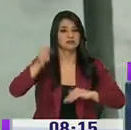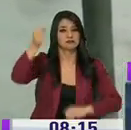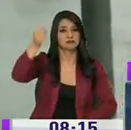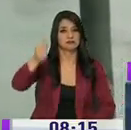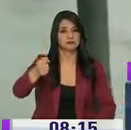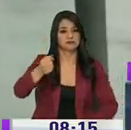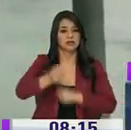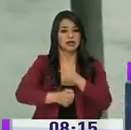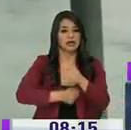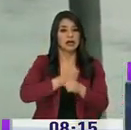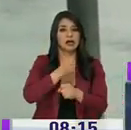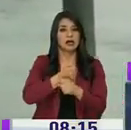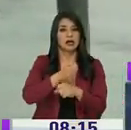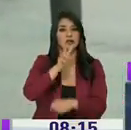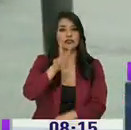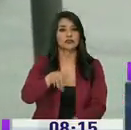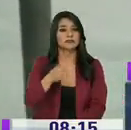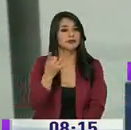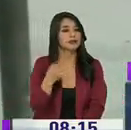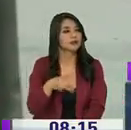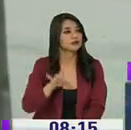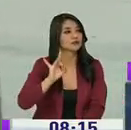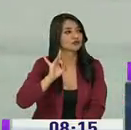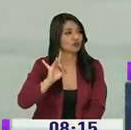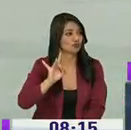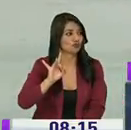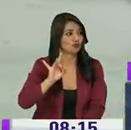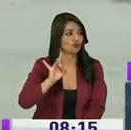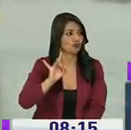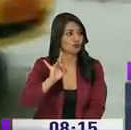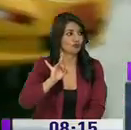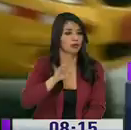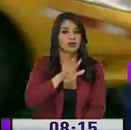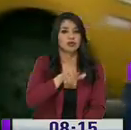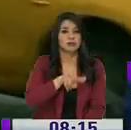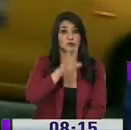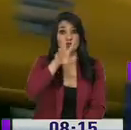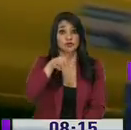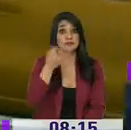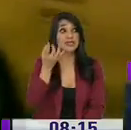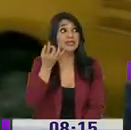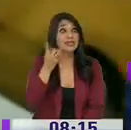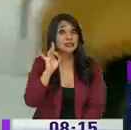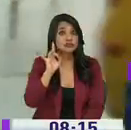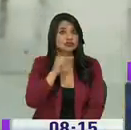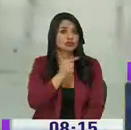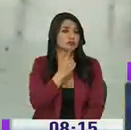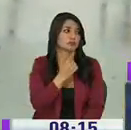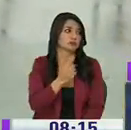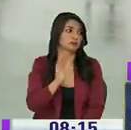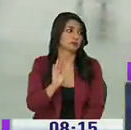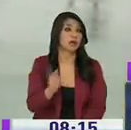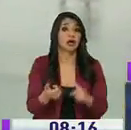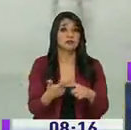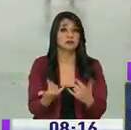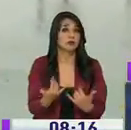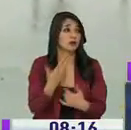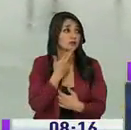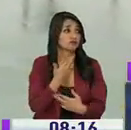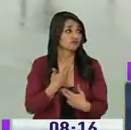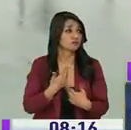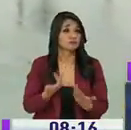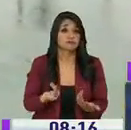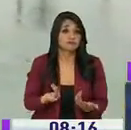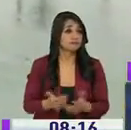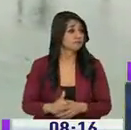año 2018, el primer trimestre del 2018, hasta el momento no